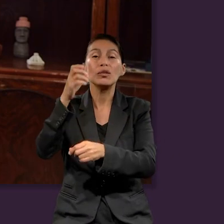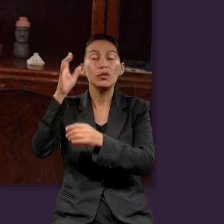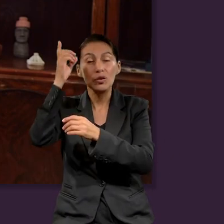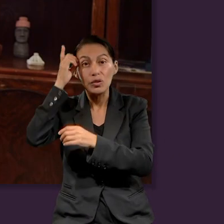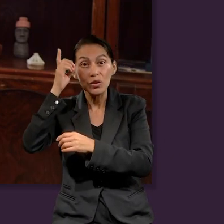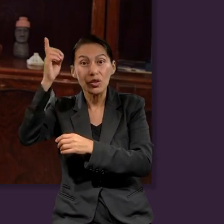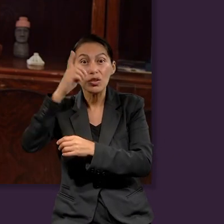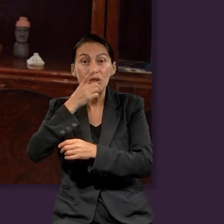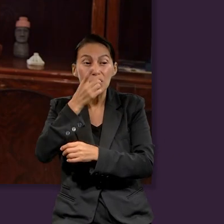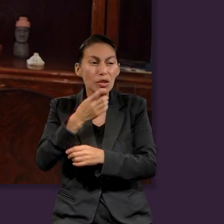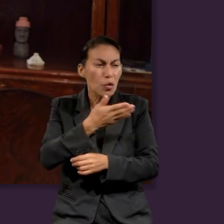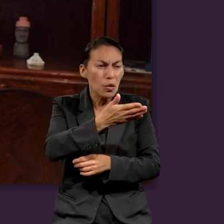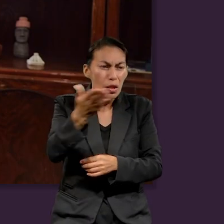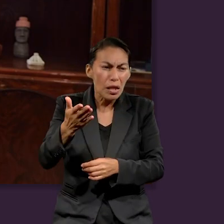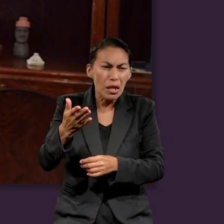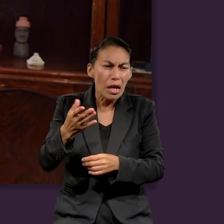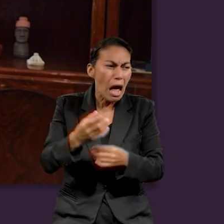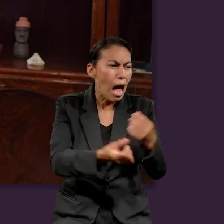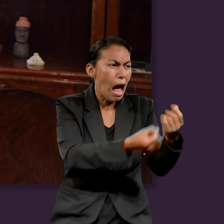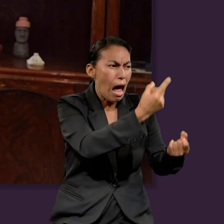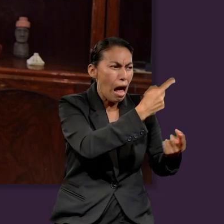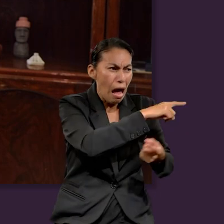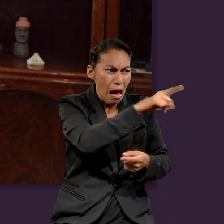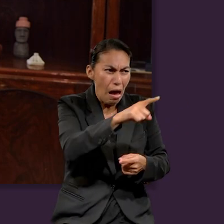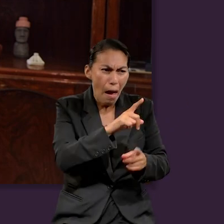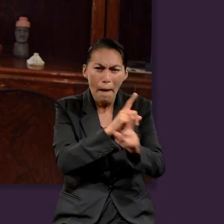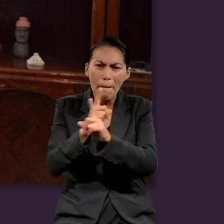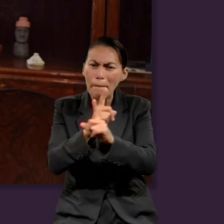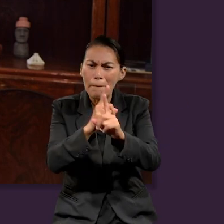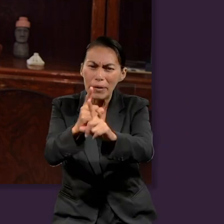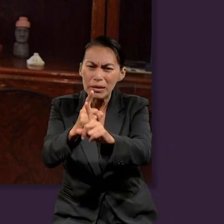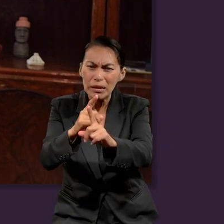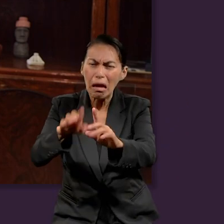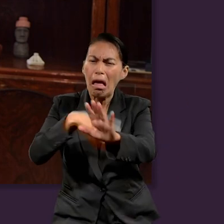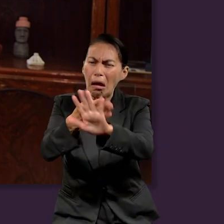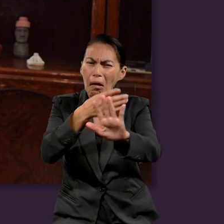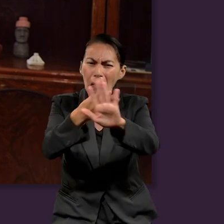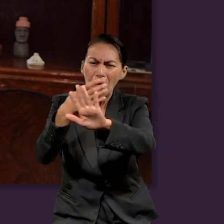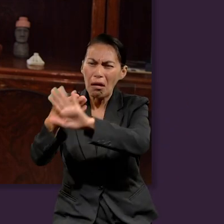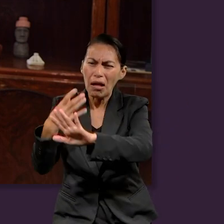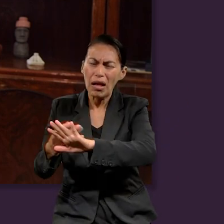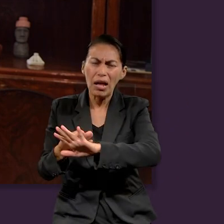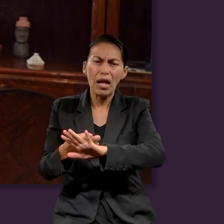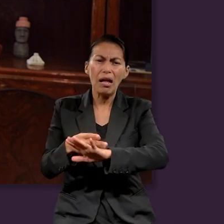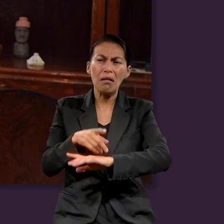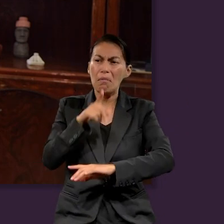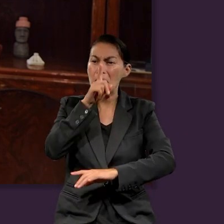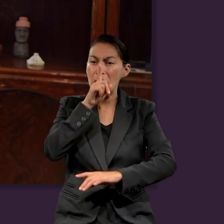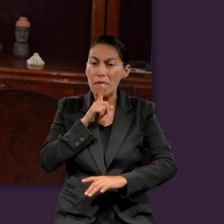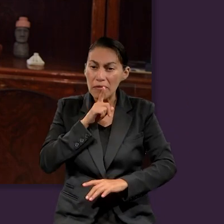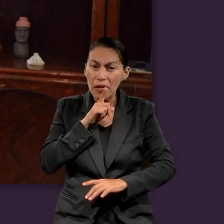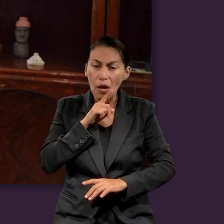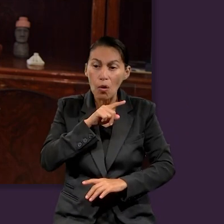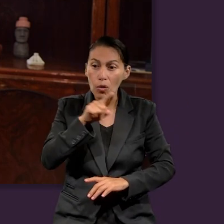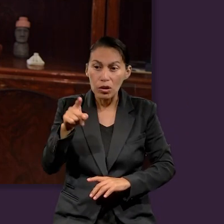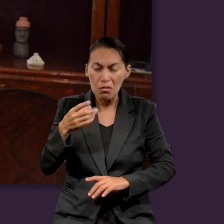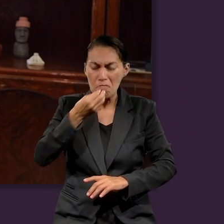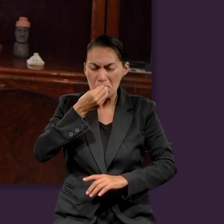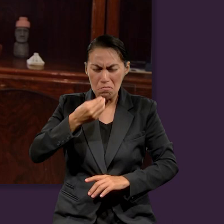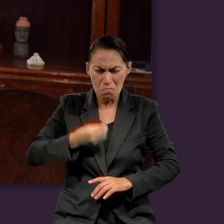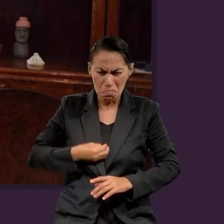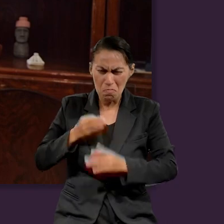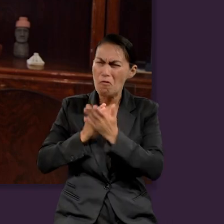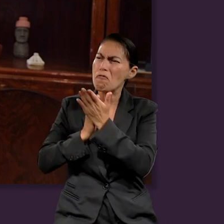dijo Jesús Bienaventurados cuando por mi causa os persiguieron y dijeren toda clase de males contra vosotros